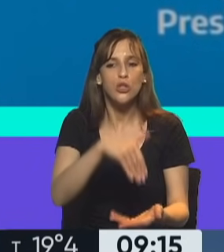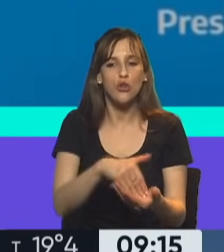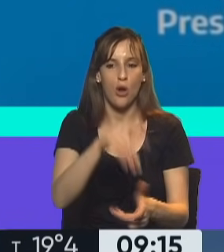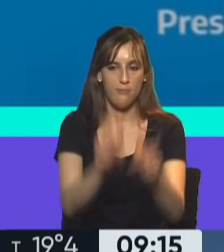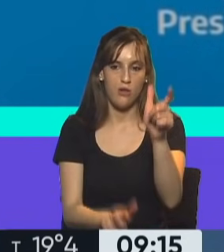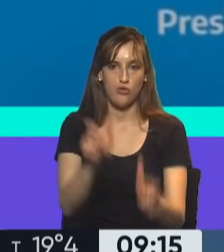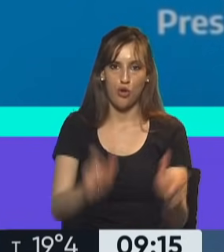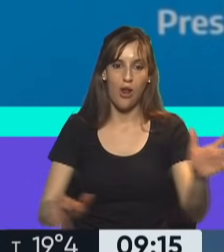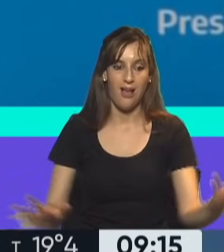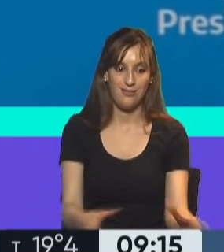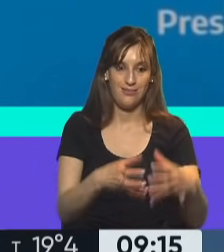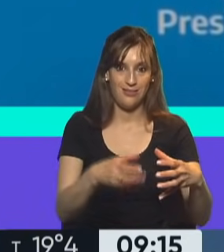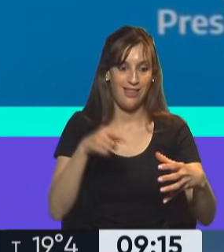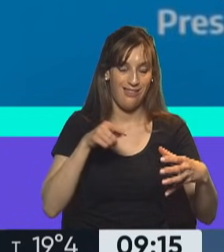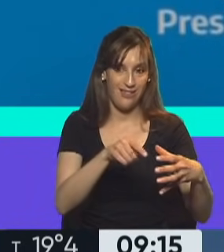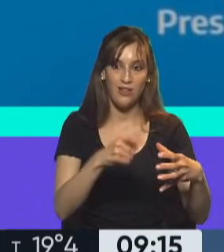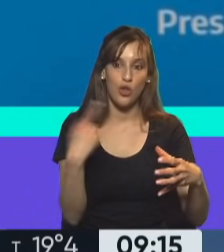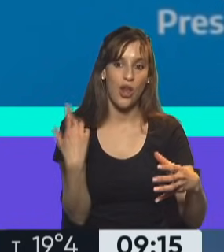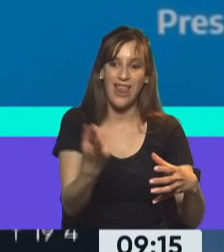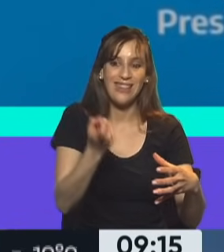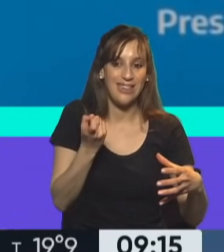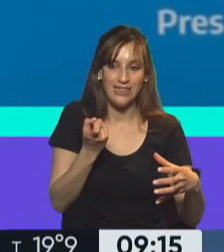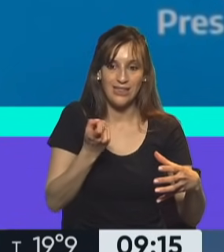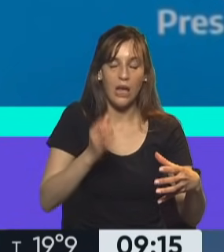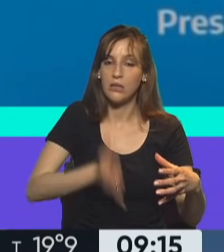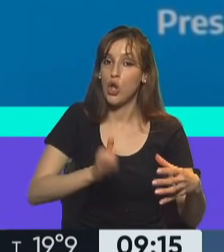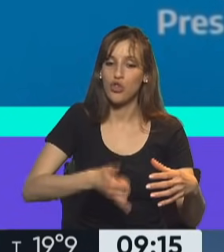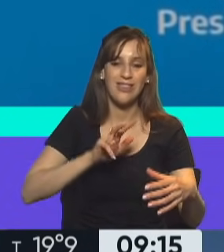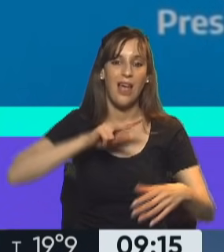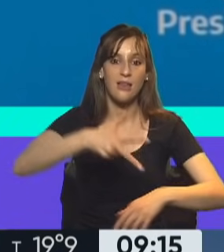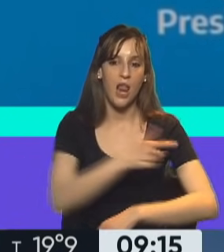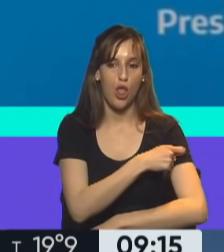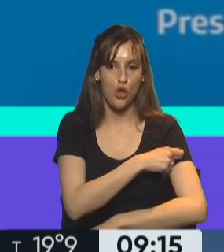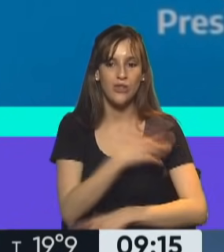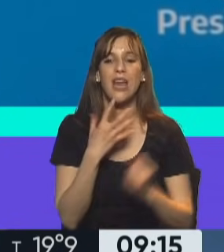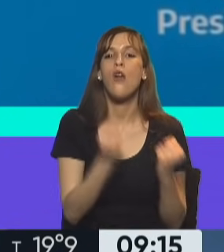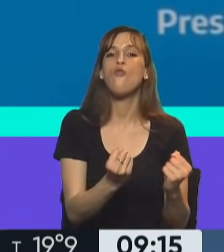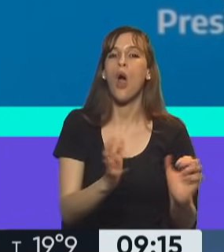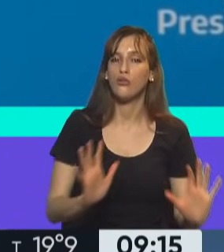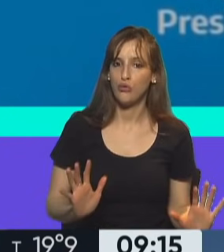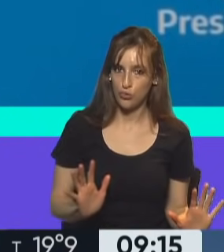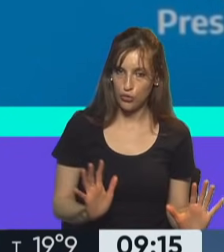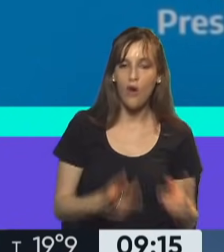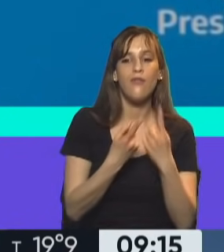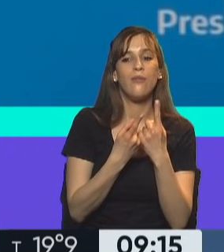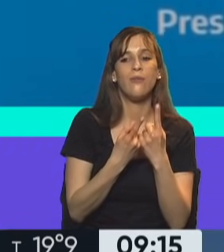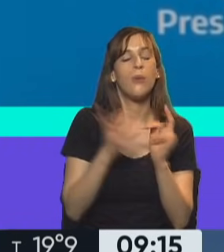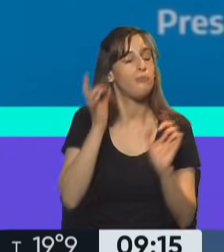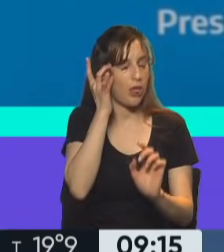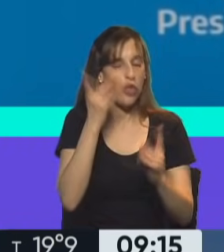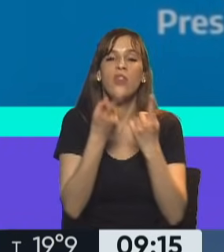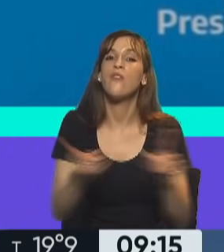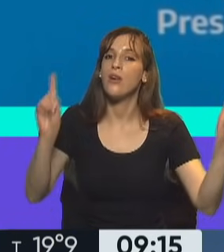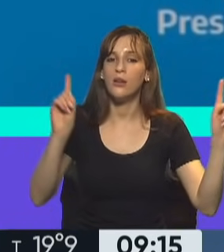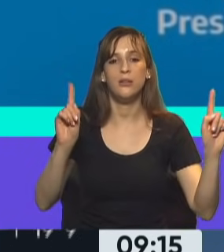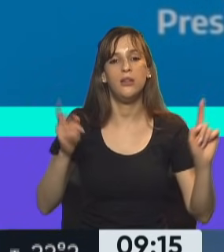grupos que tienen la recomendación de recibir una tercera dosis, que es diferente a recibir un refuerzo. La